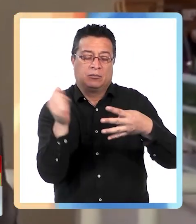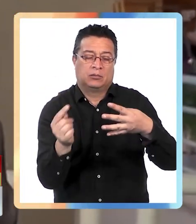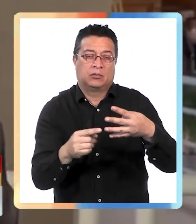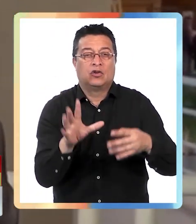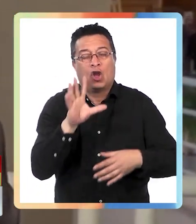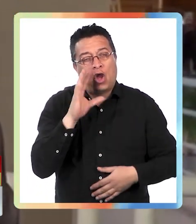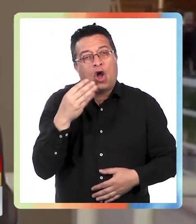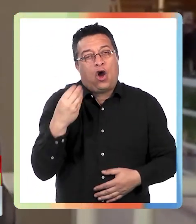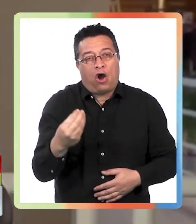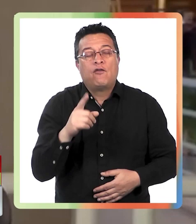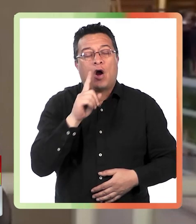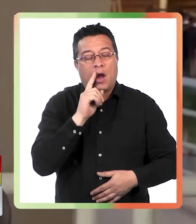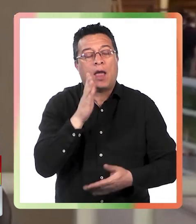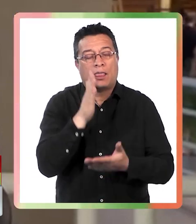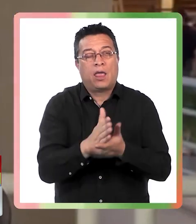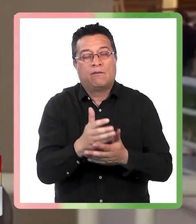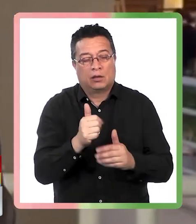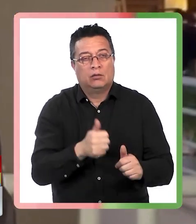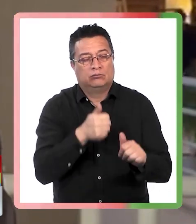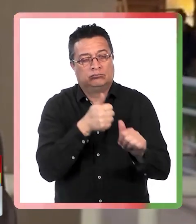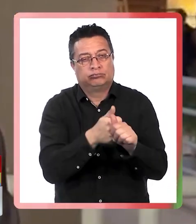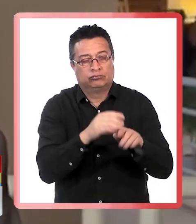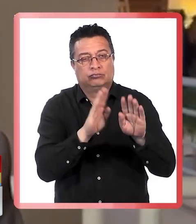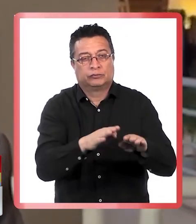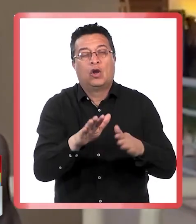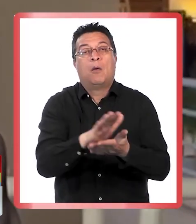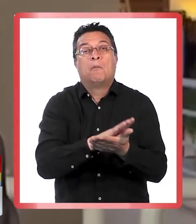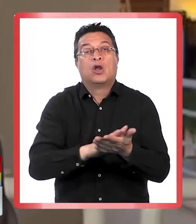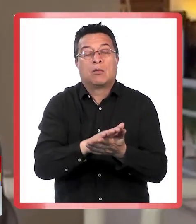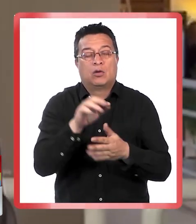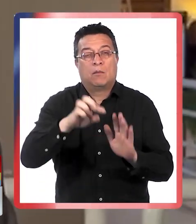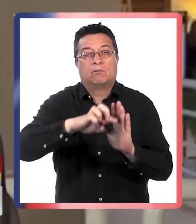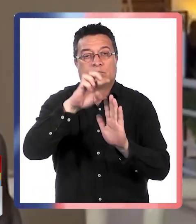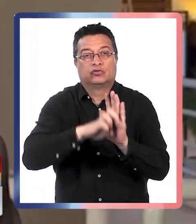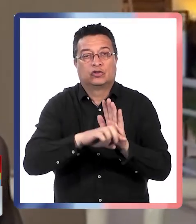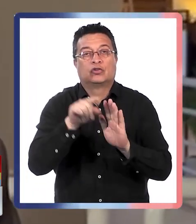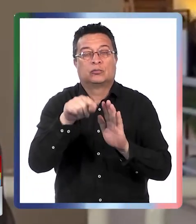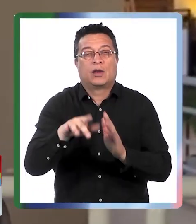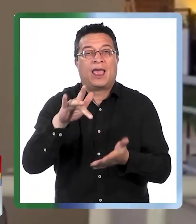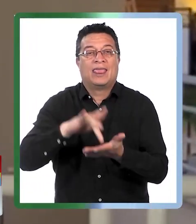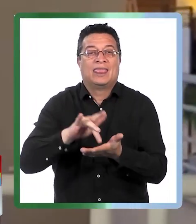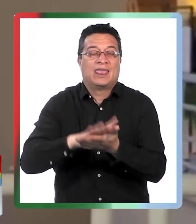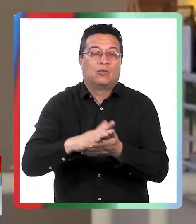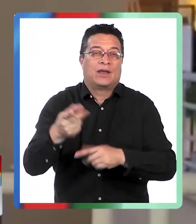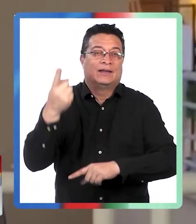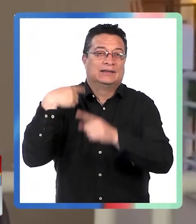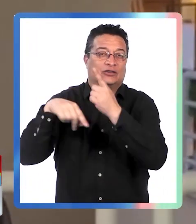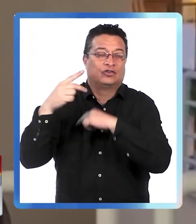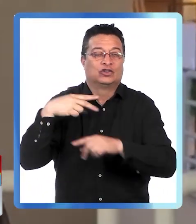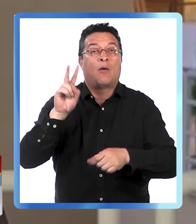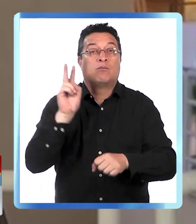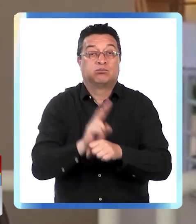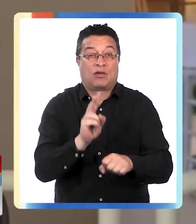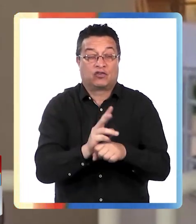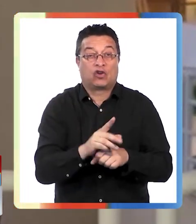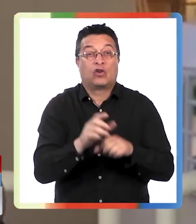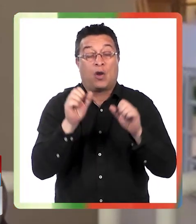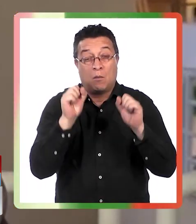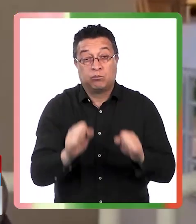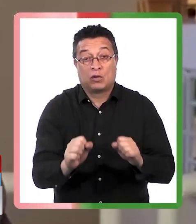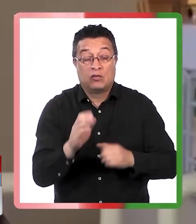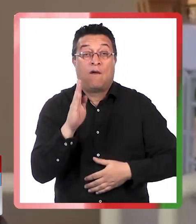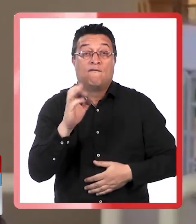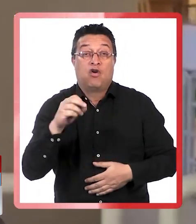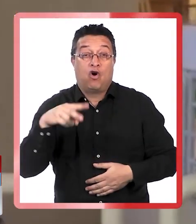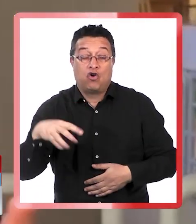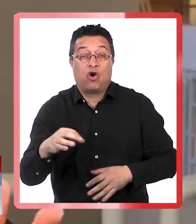parecen, obviamente, que hay que respaldarlos, como el proyecto que van a hacer llegar para la deuda histórica de los profesores. Se estima que